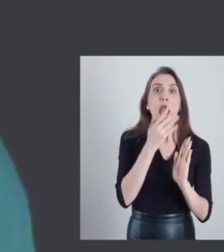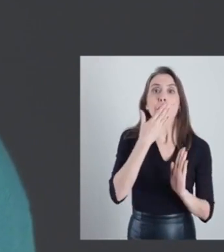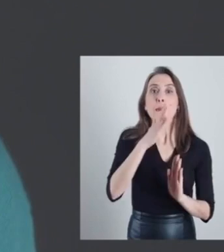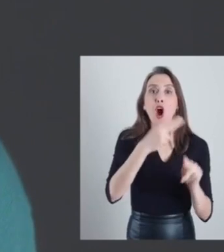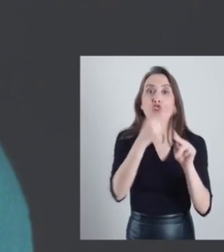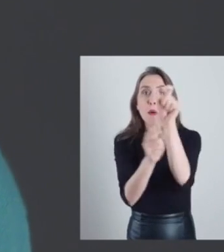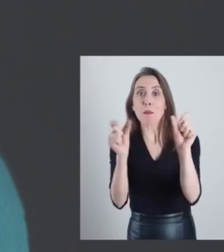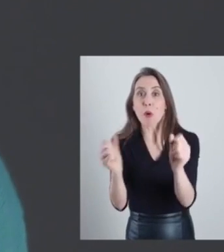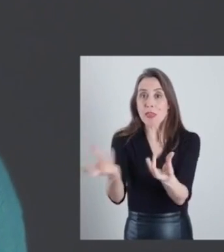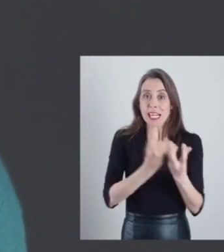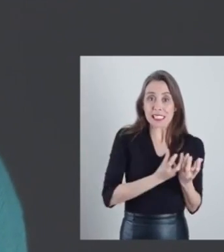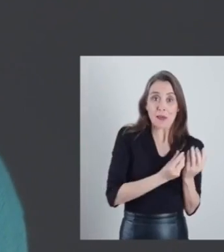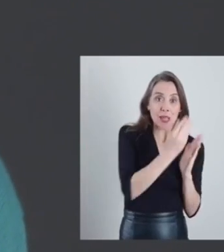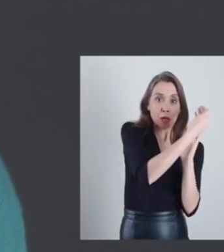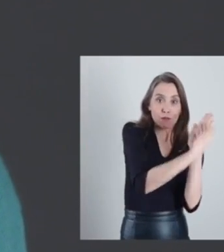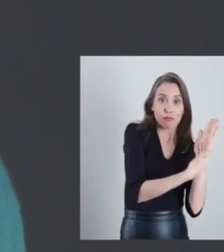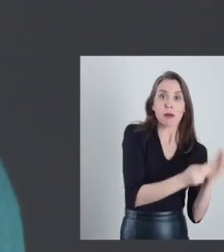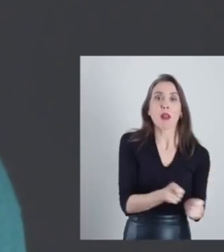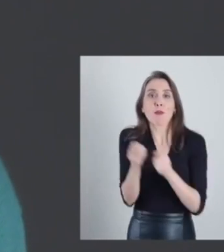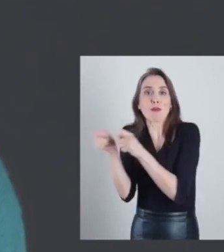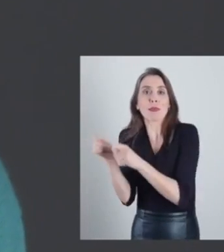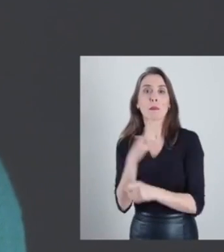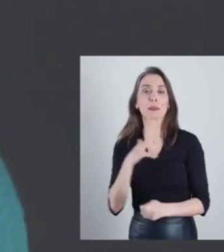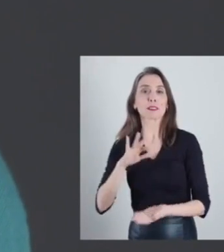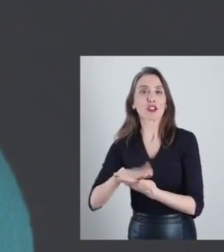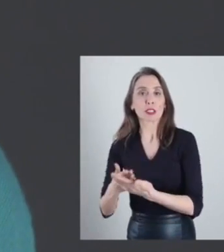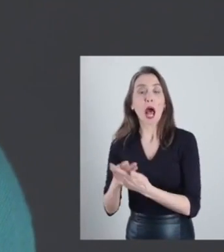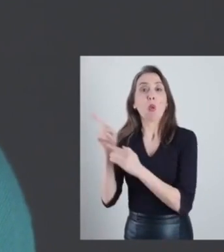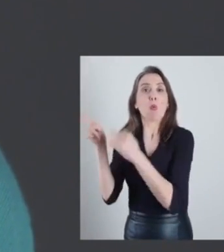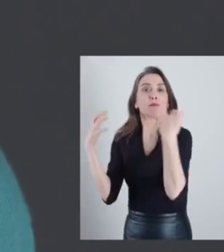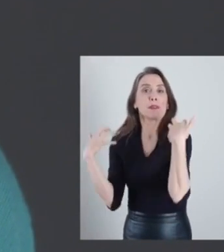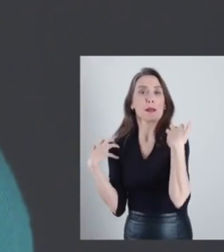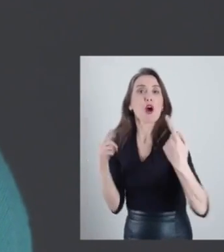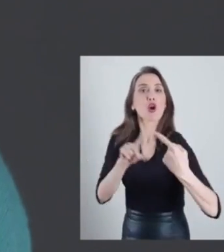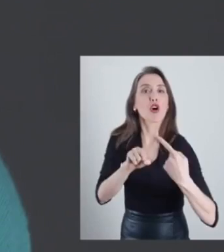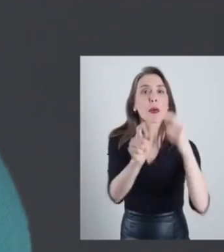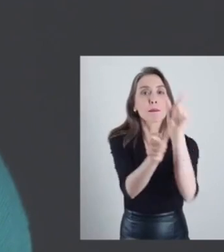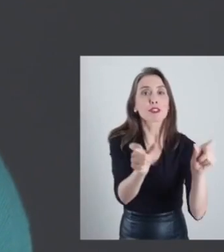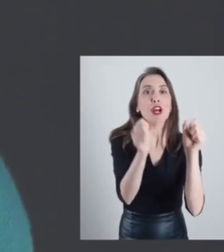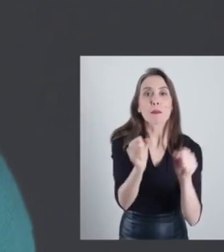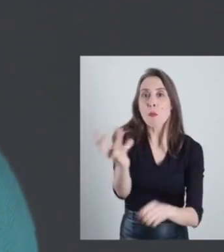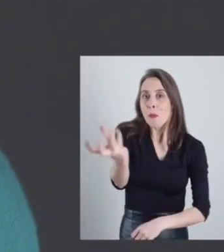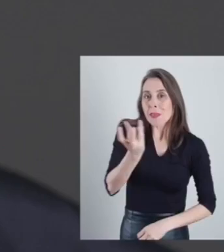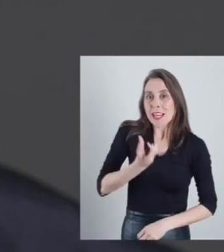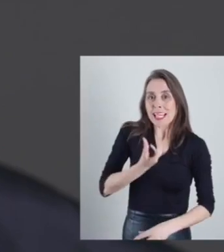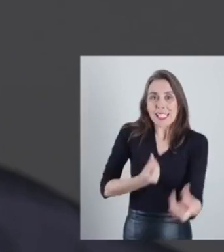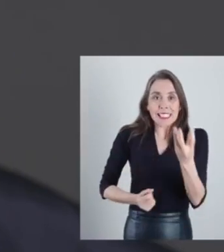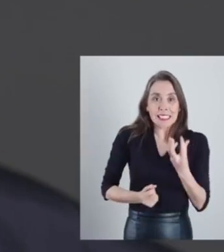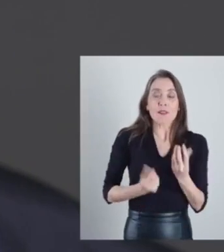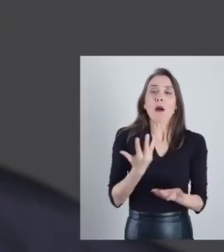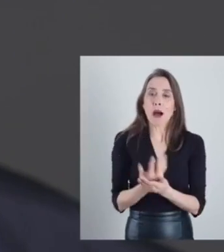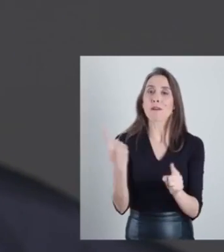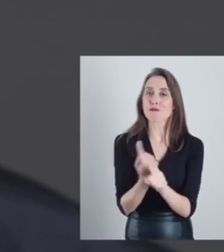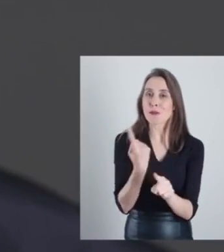los mejores candidatos al Ministerio de Salud, que tiene la responsabilidad de contactar a los posibles receptores.